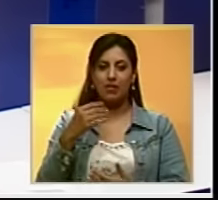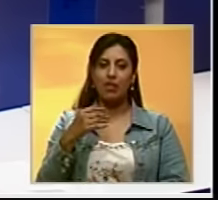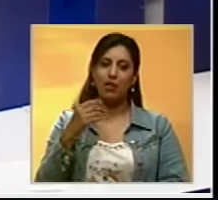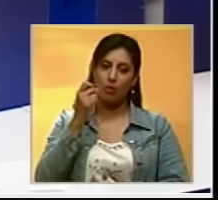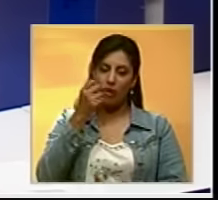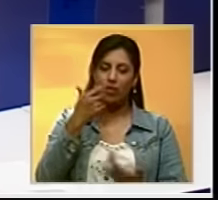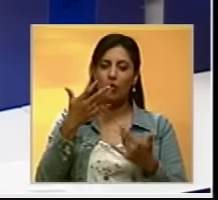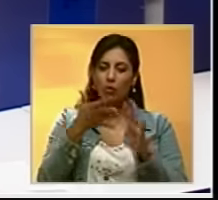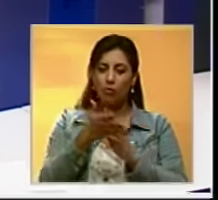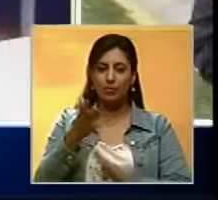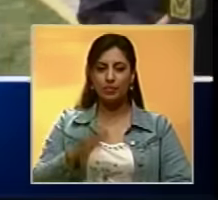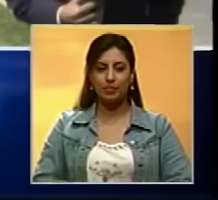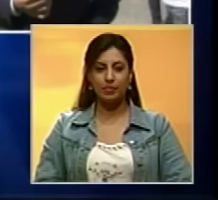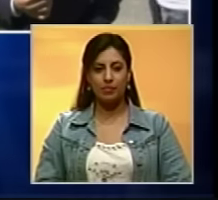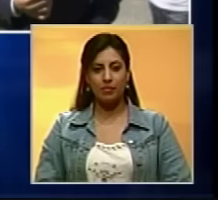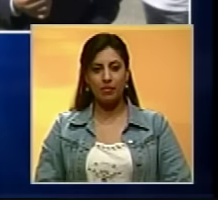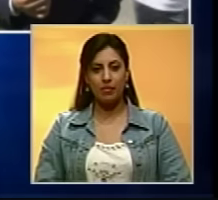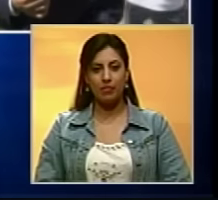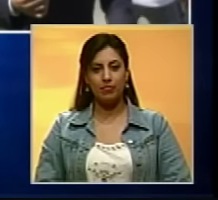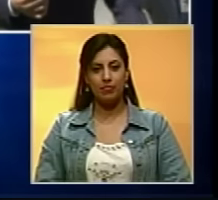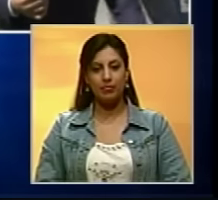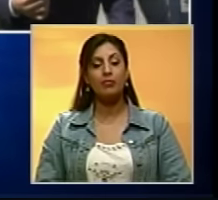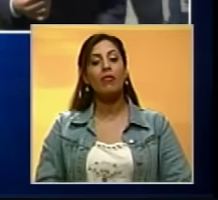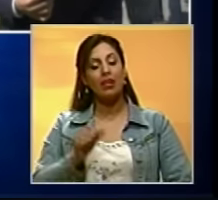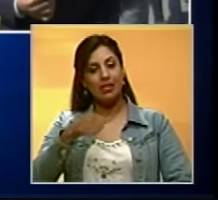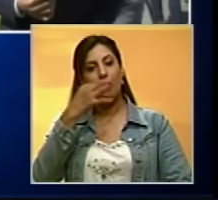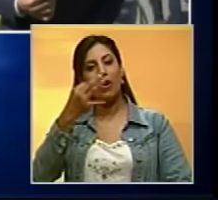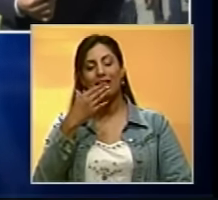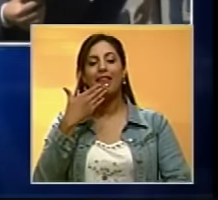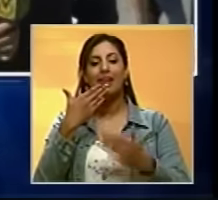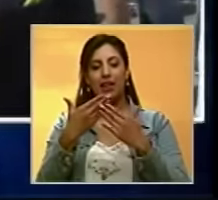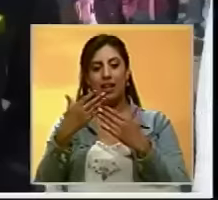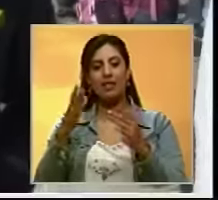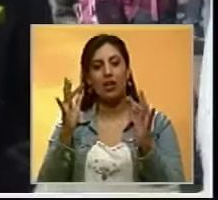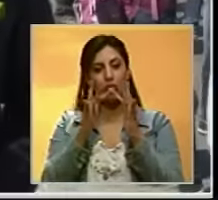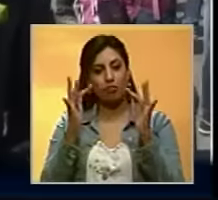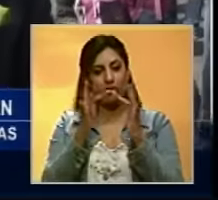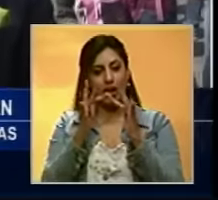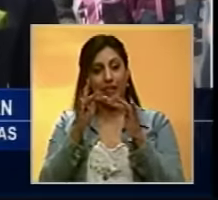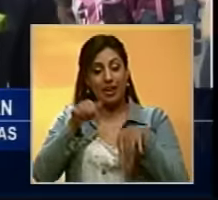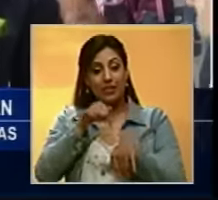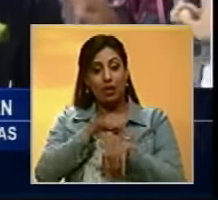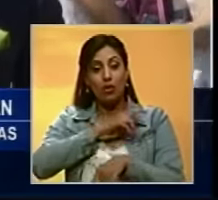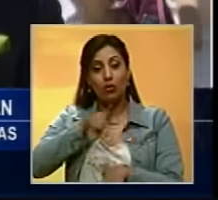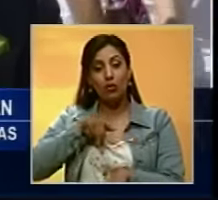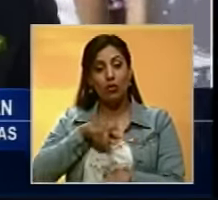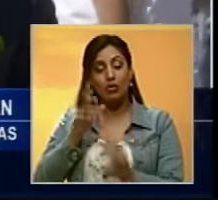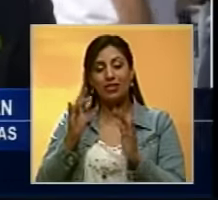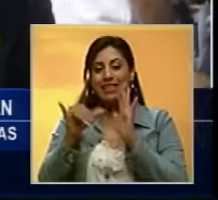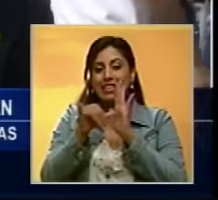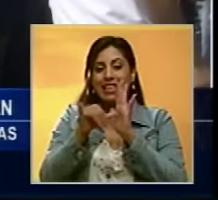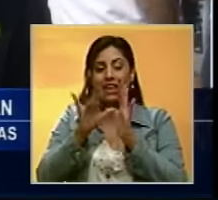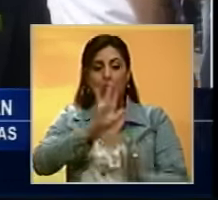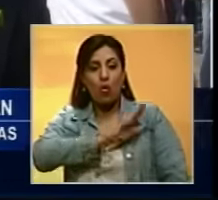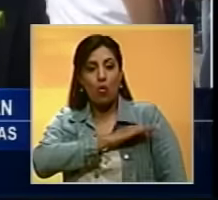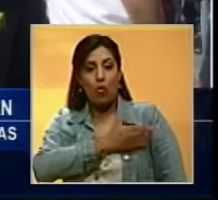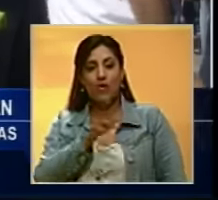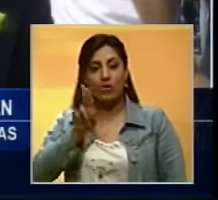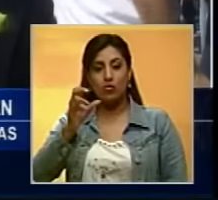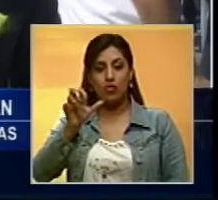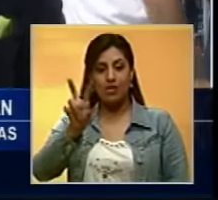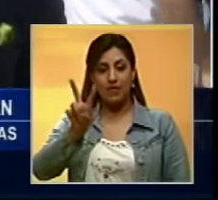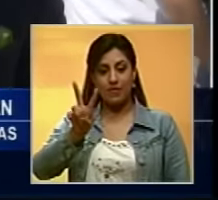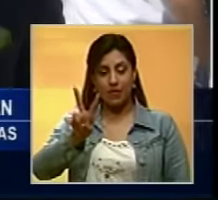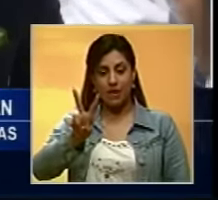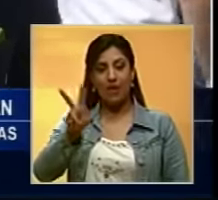euclides adelante así buenas tardes Gracias por el contacto esta Ahora nos encontramos en los alrededores de la universidad central